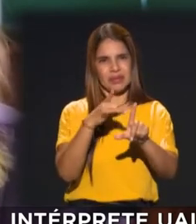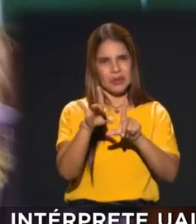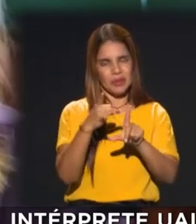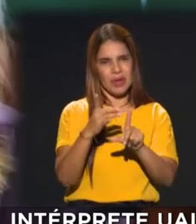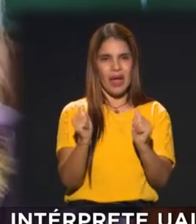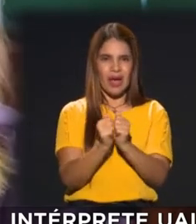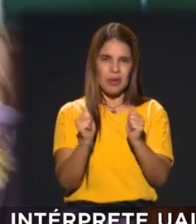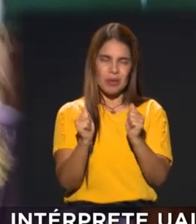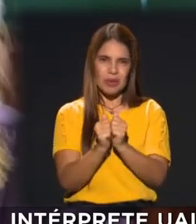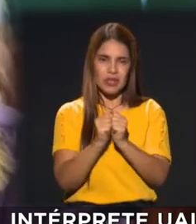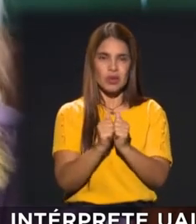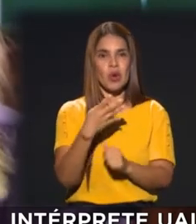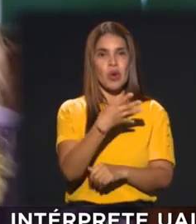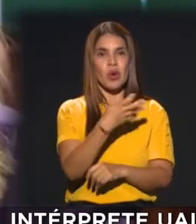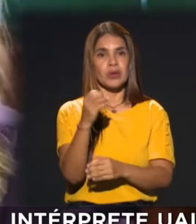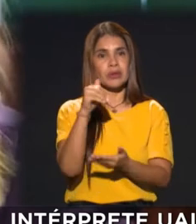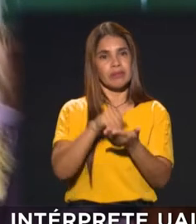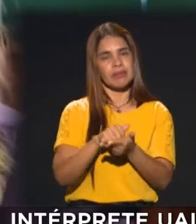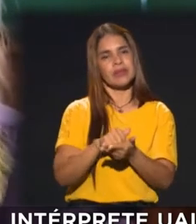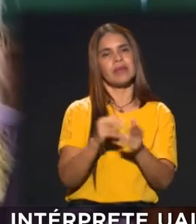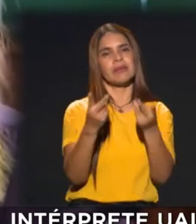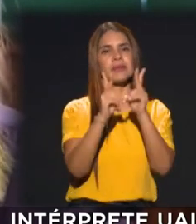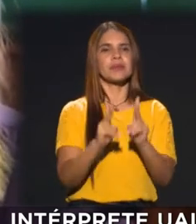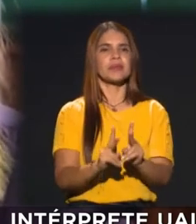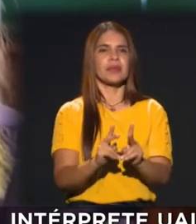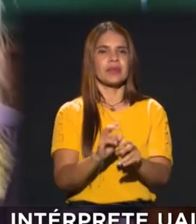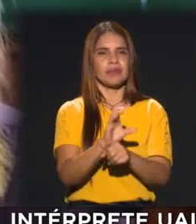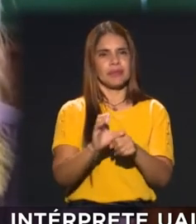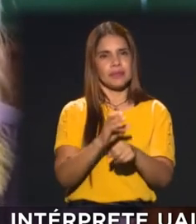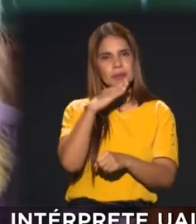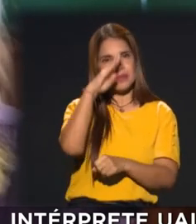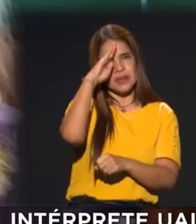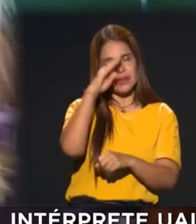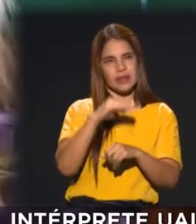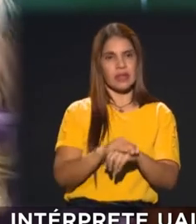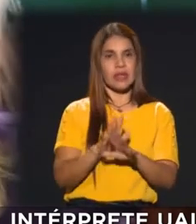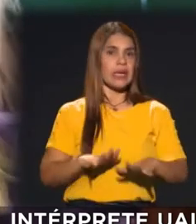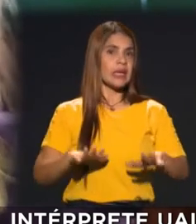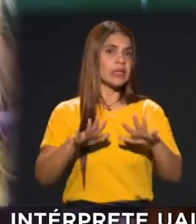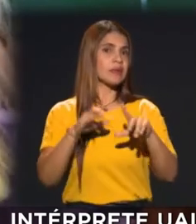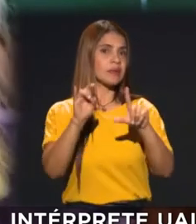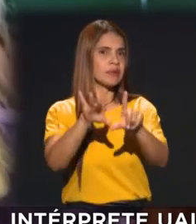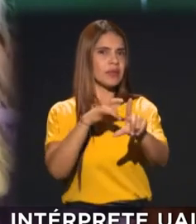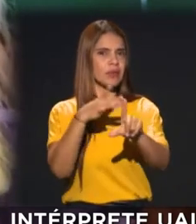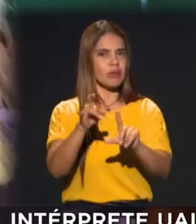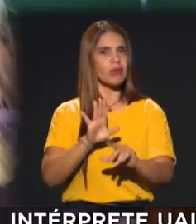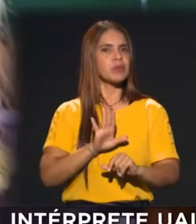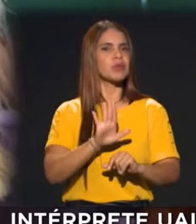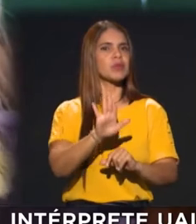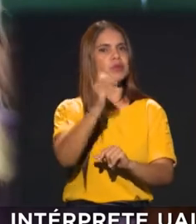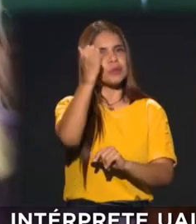y acompañando a los más de 400.000 estudiantes de nuestra ciudad. Creamos un espacio virtual para